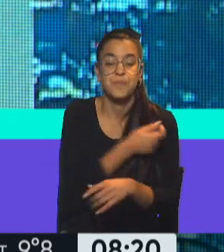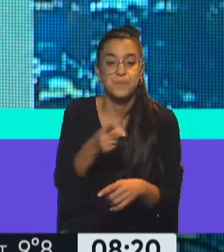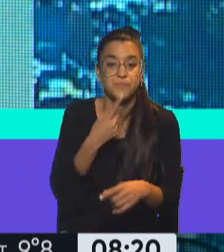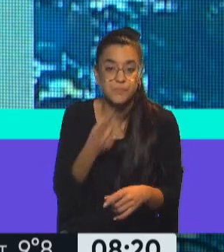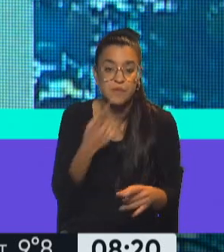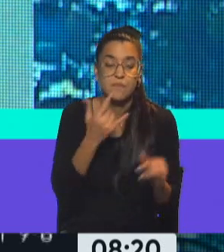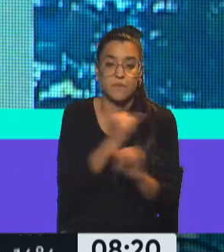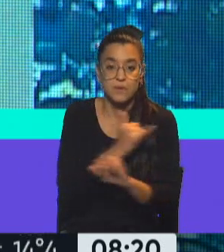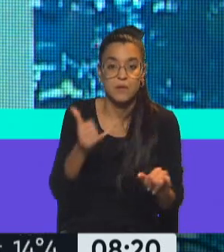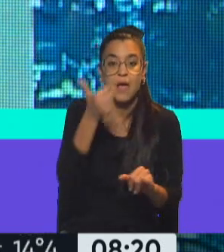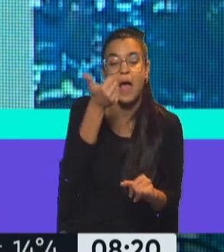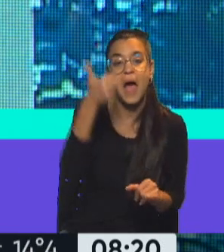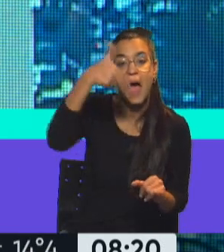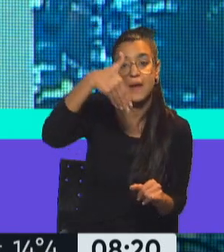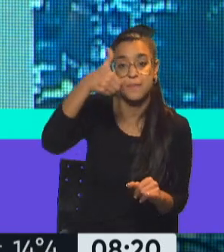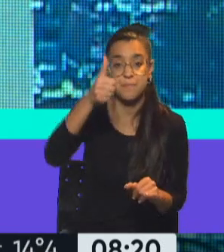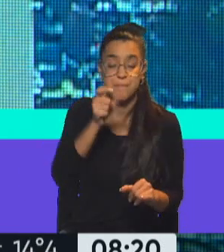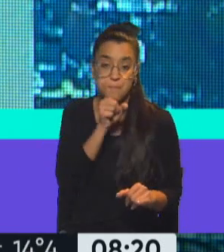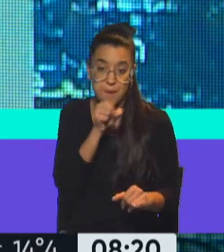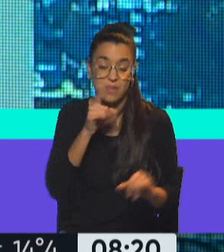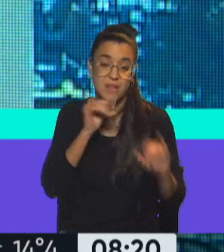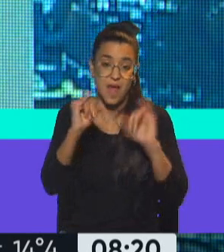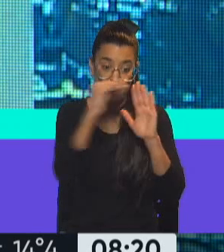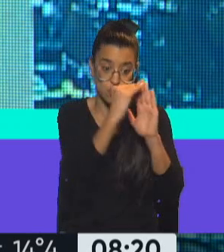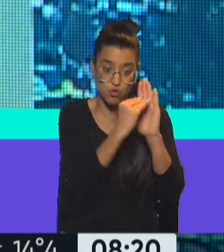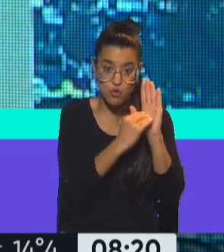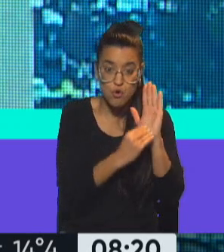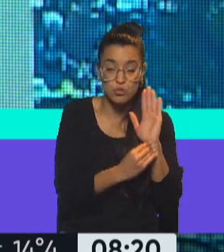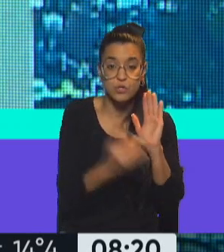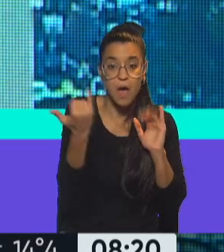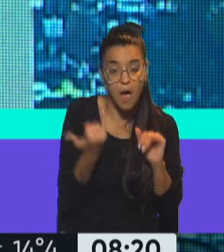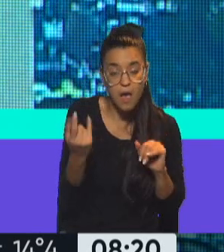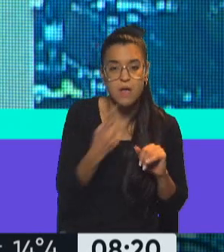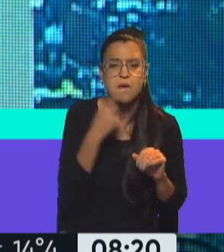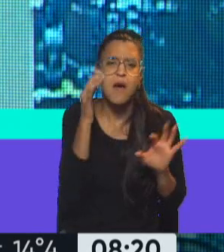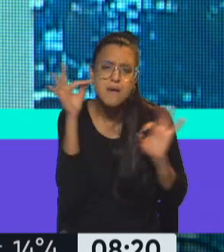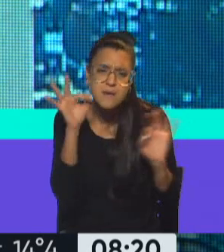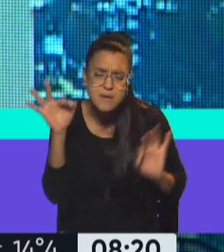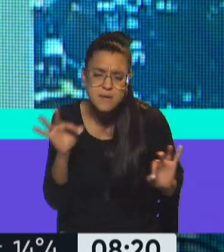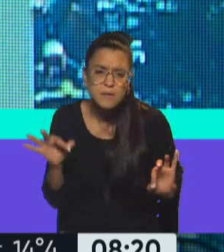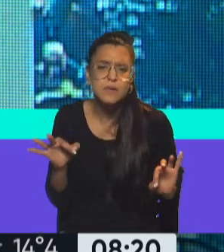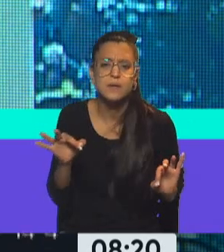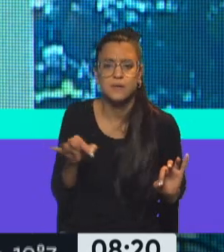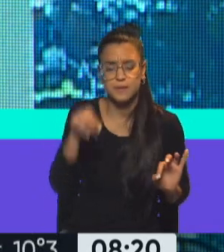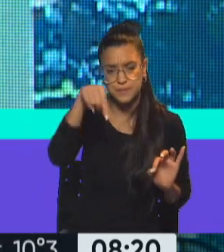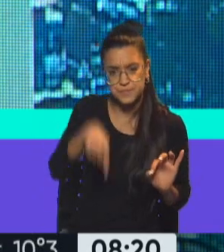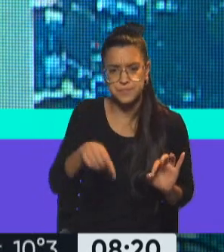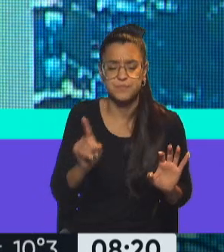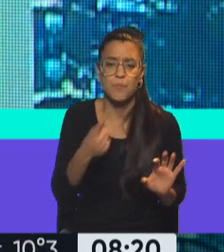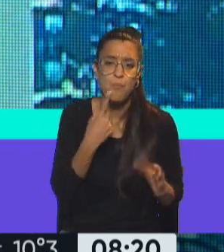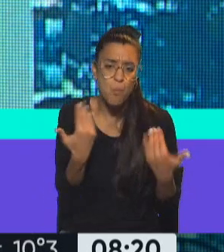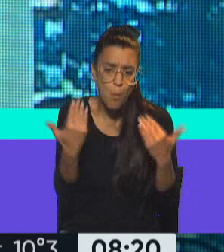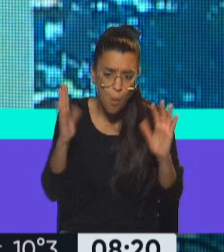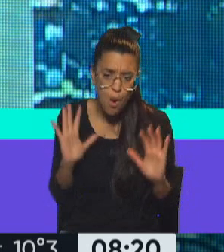lo que informó ANMAT, en base a los datos que ANMAT ha recibido y ha analizado, en este caso se